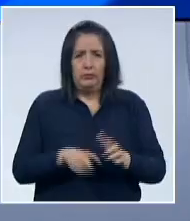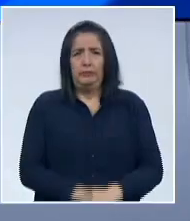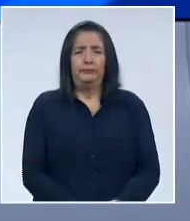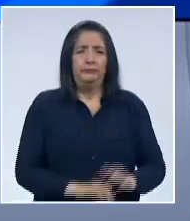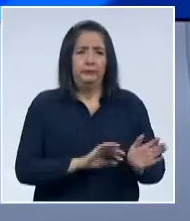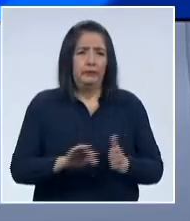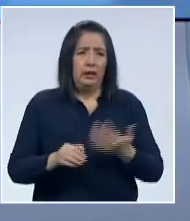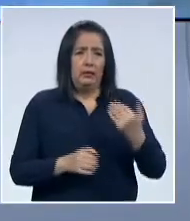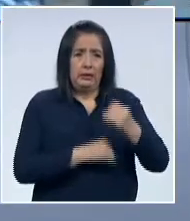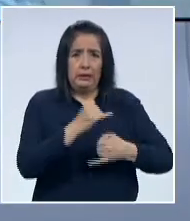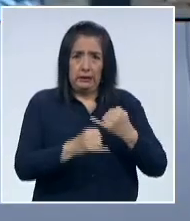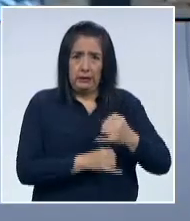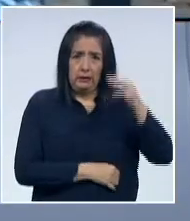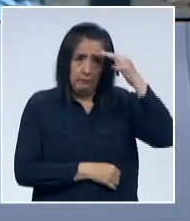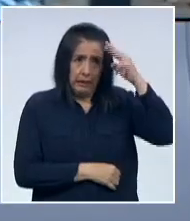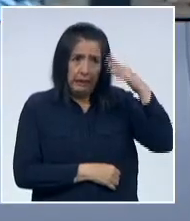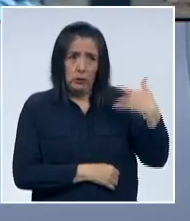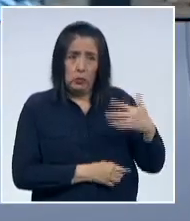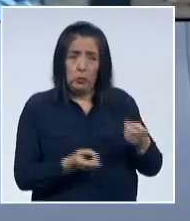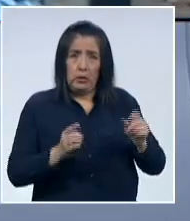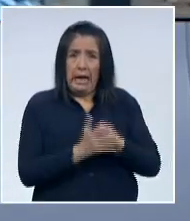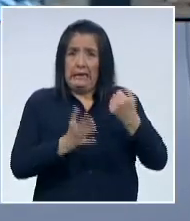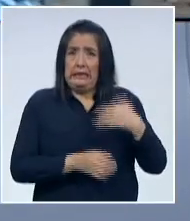Vamos a plano internacional. México, un accidente en